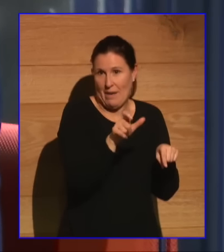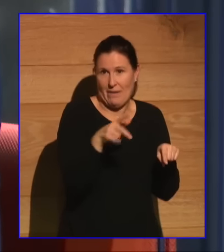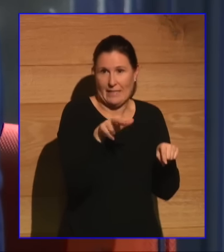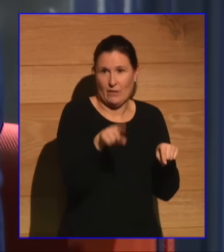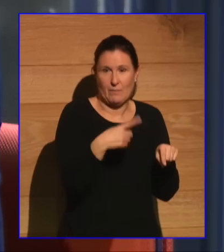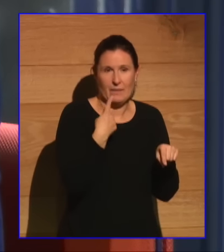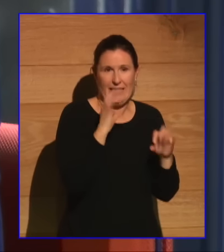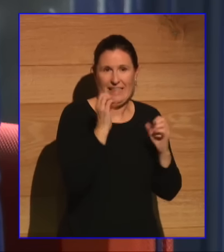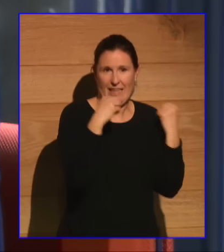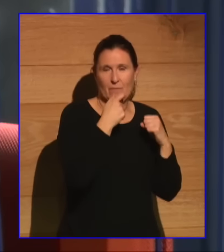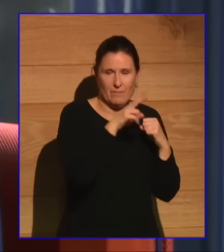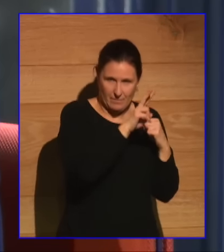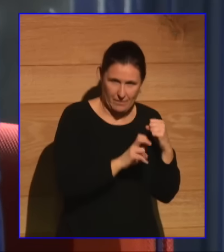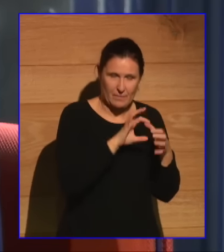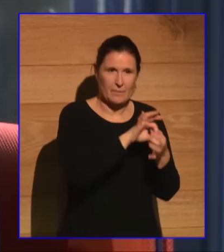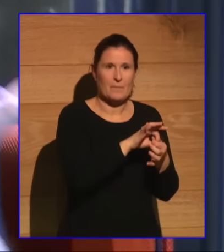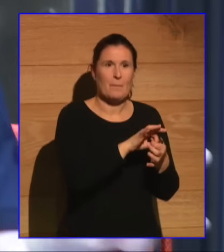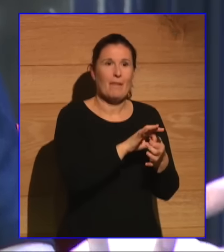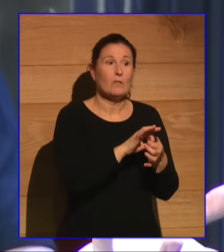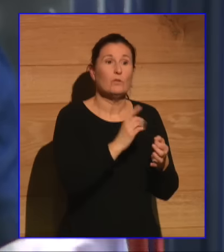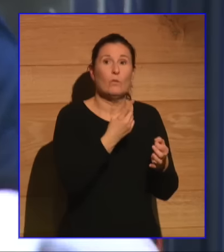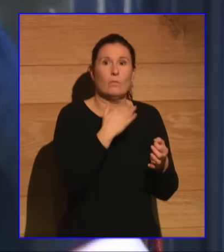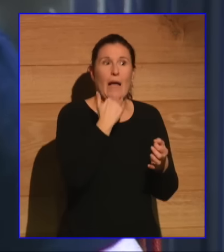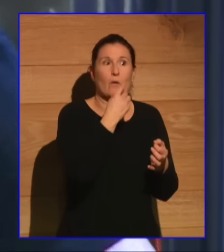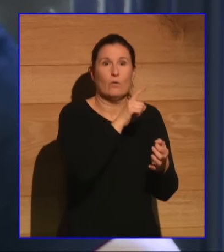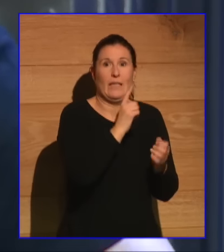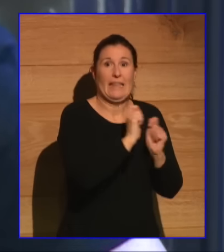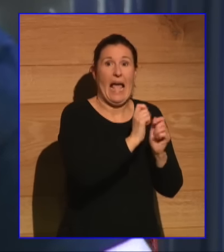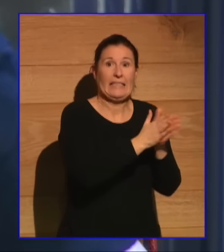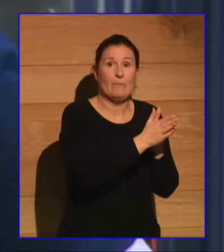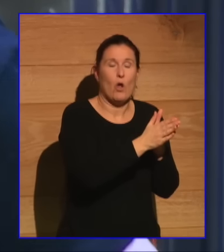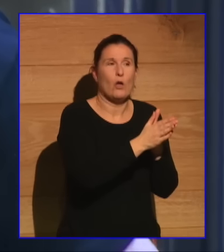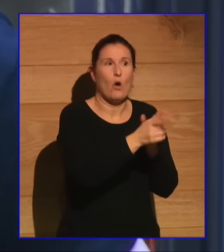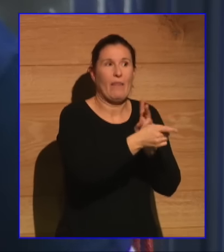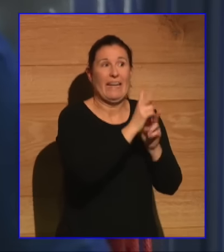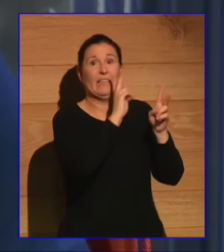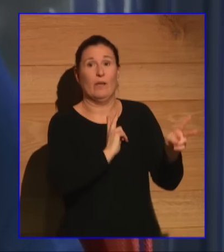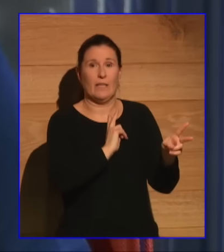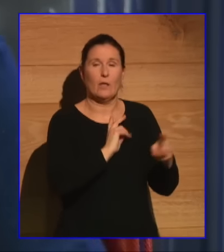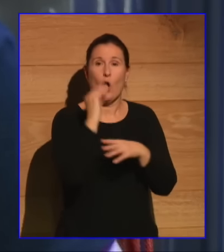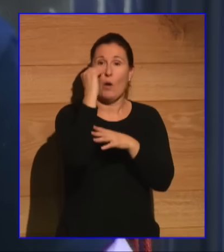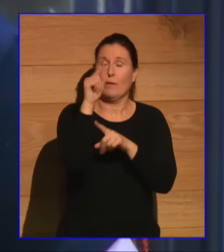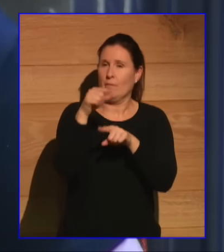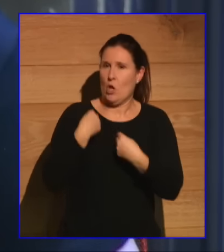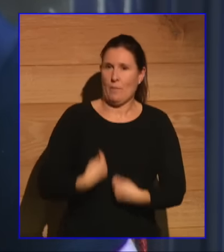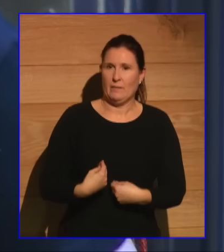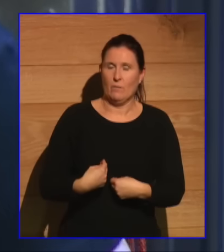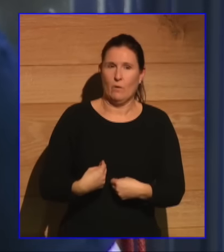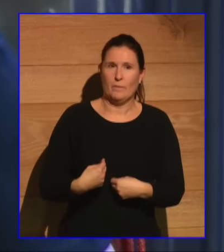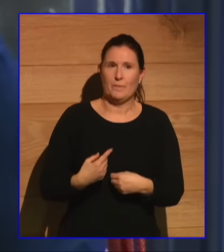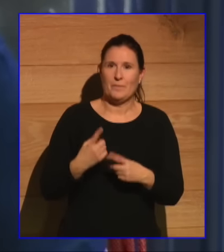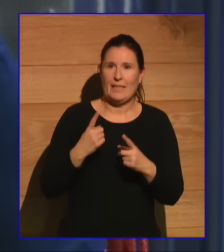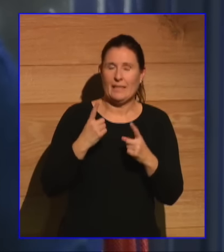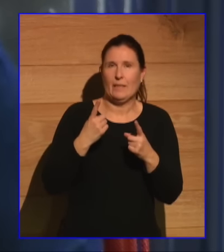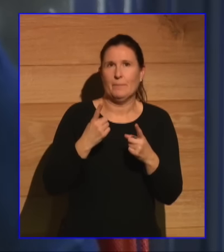algo y a los personajes les pongo un estímulo o tengo una respuesta. Ajá. Con los dinosaurios se intenta llegar al mismo lugar, es decir,